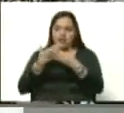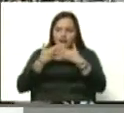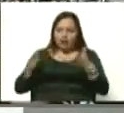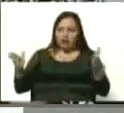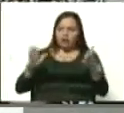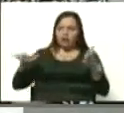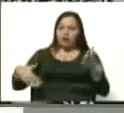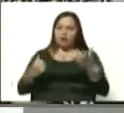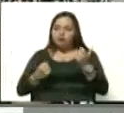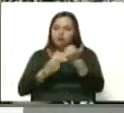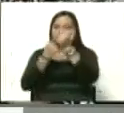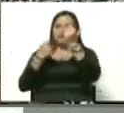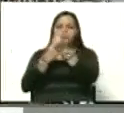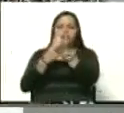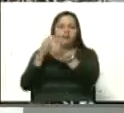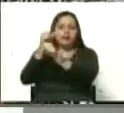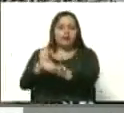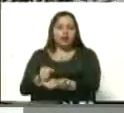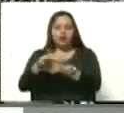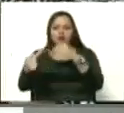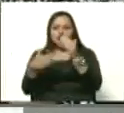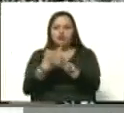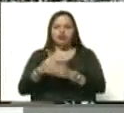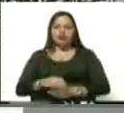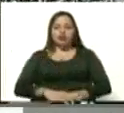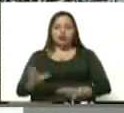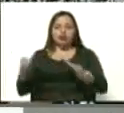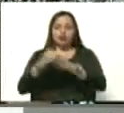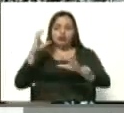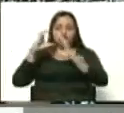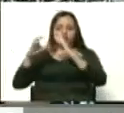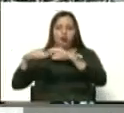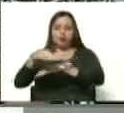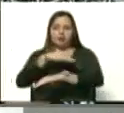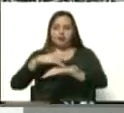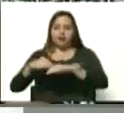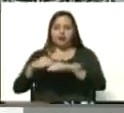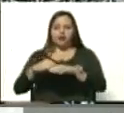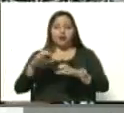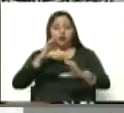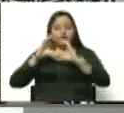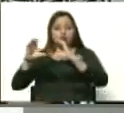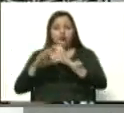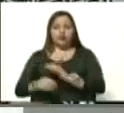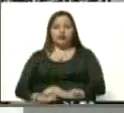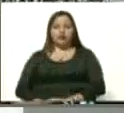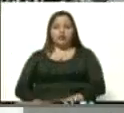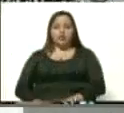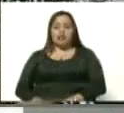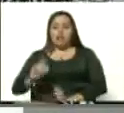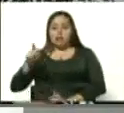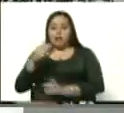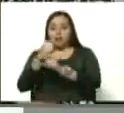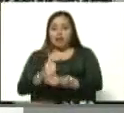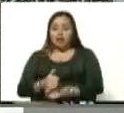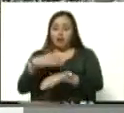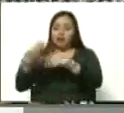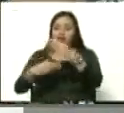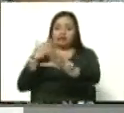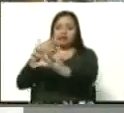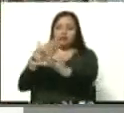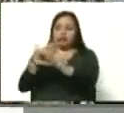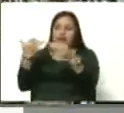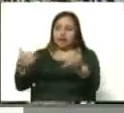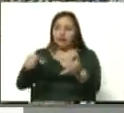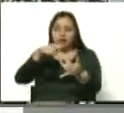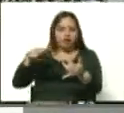esperamos el apoyo de toda nuestra fuerza de comunicaciones del Ministerio de Comunicaciones y esperamos también las transmisiones en vivo para que esas personas que no